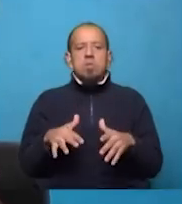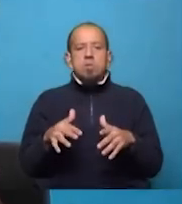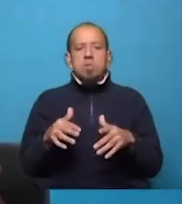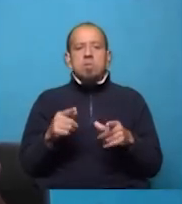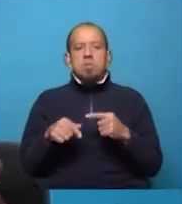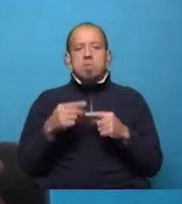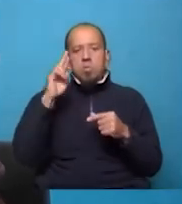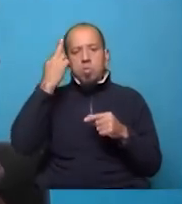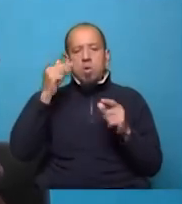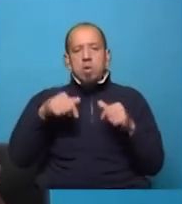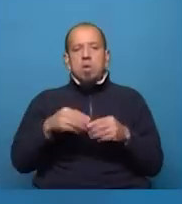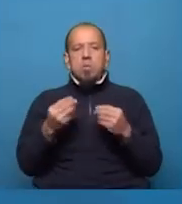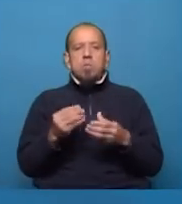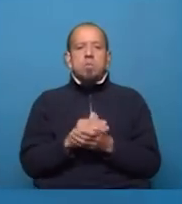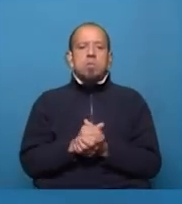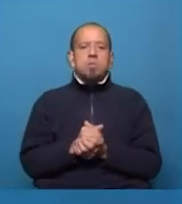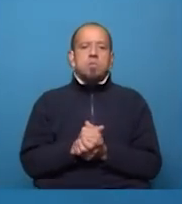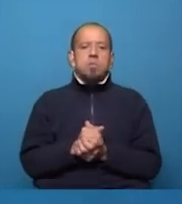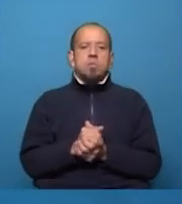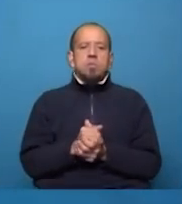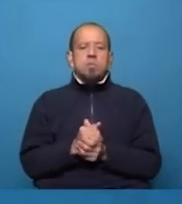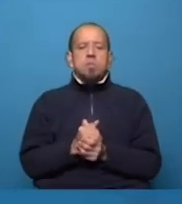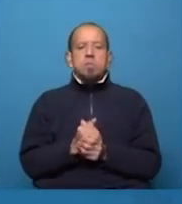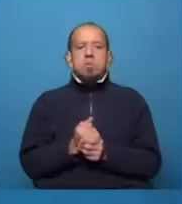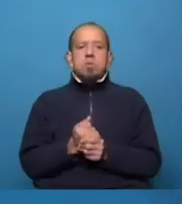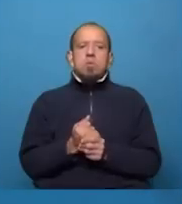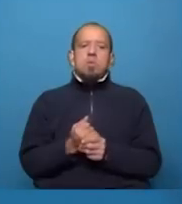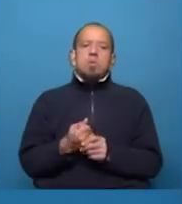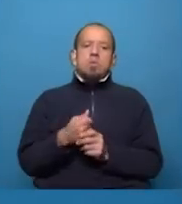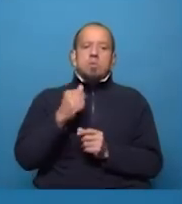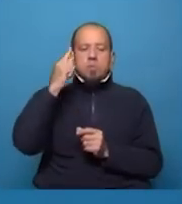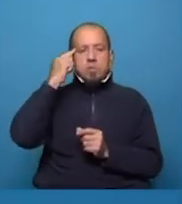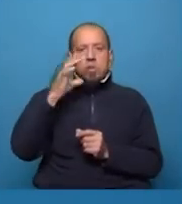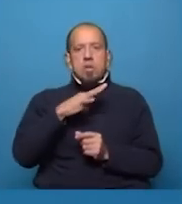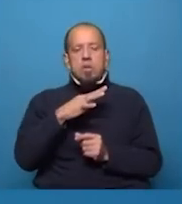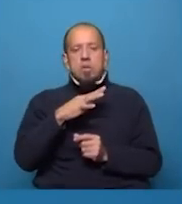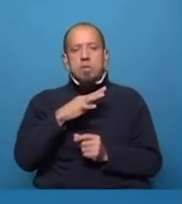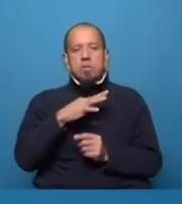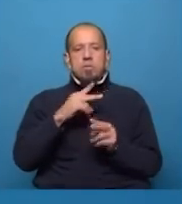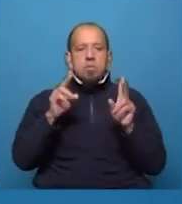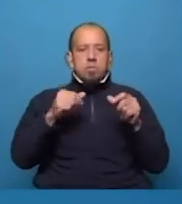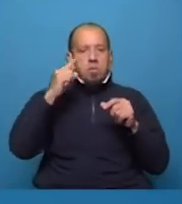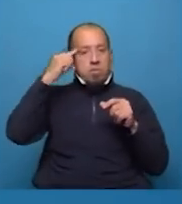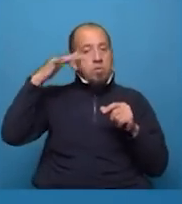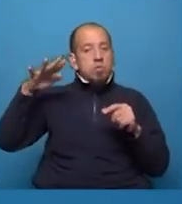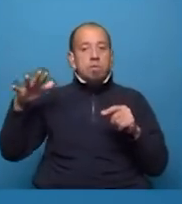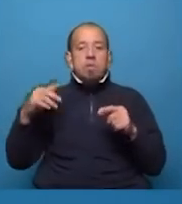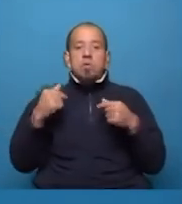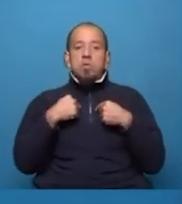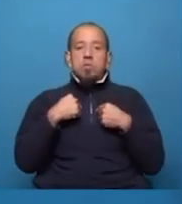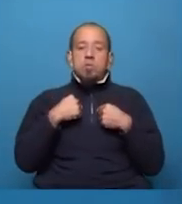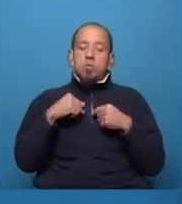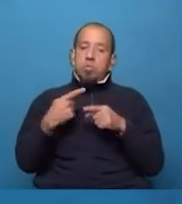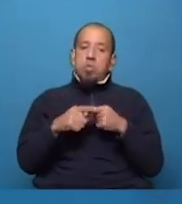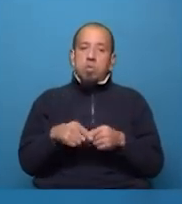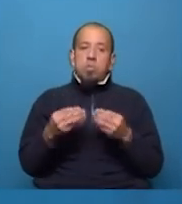hoy como estamos parados hoy nosotros ahí yo creo que pasa en varias cosas la primera es filosófica y es un tema que yo he peleado